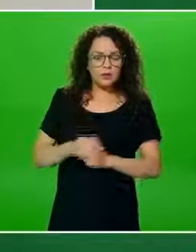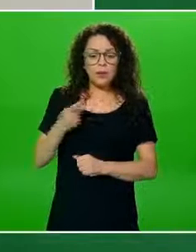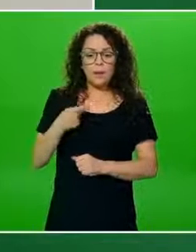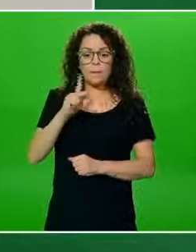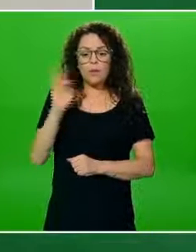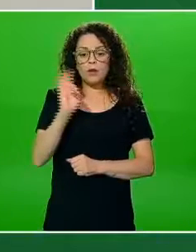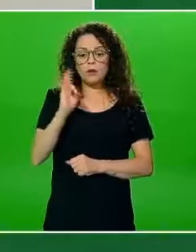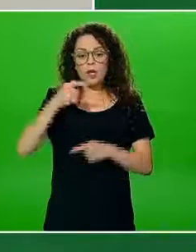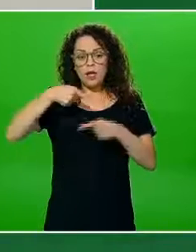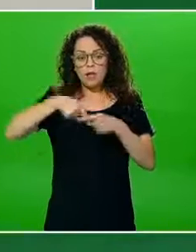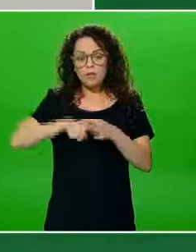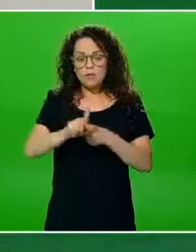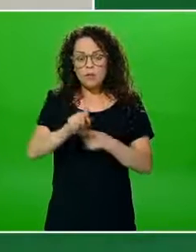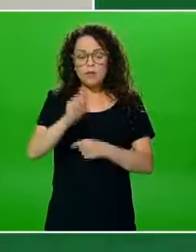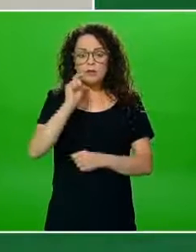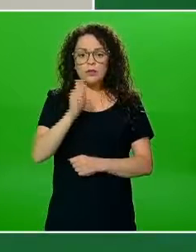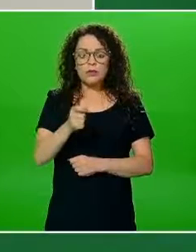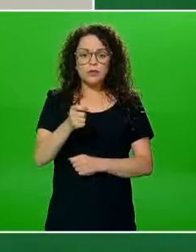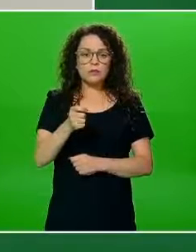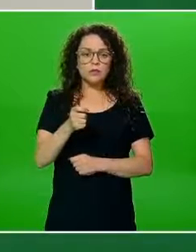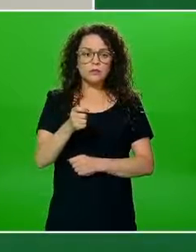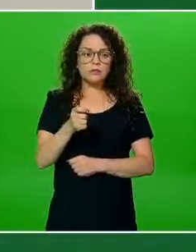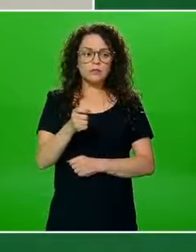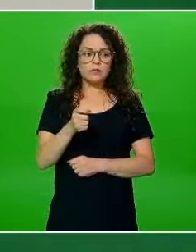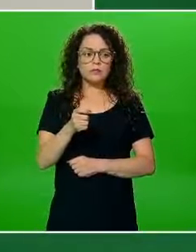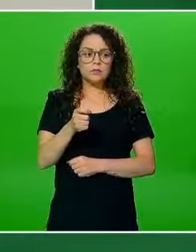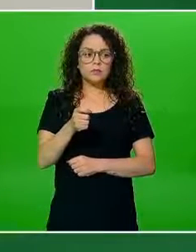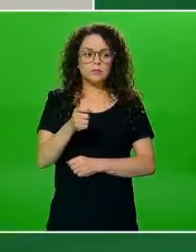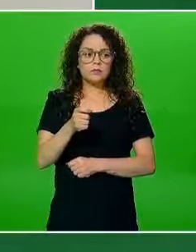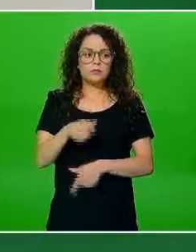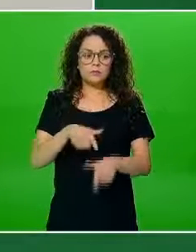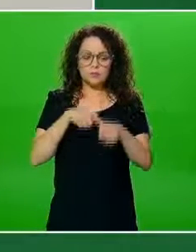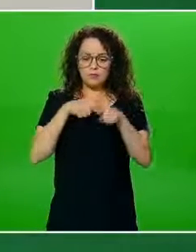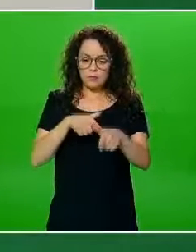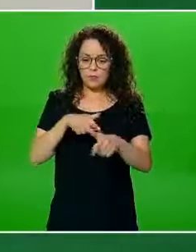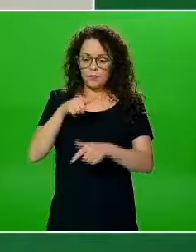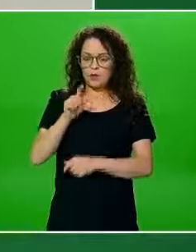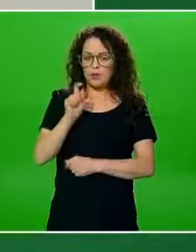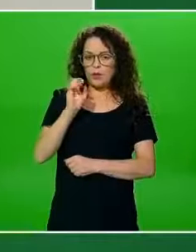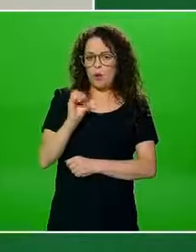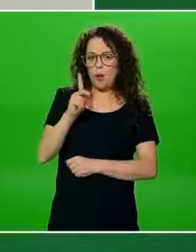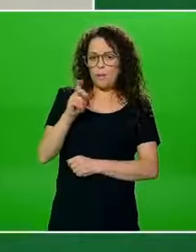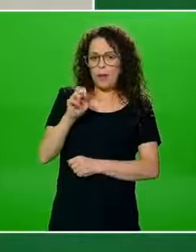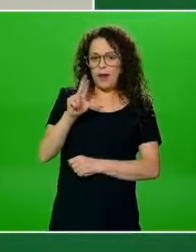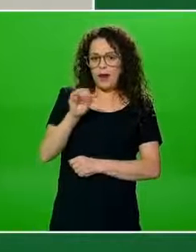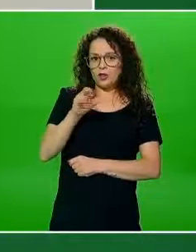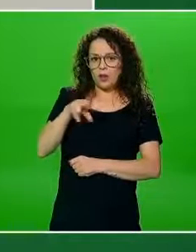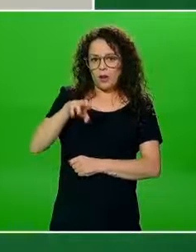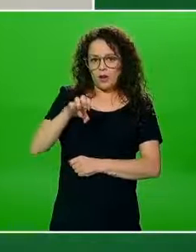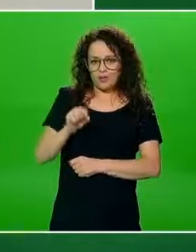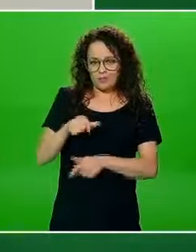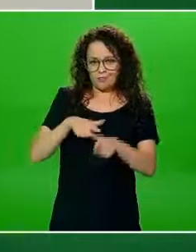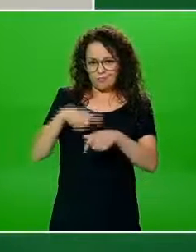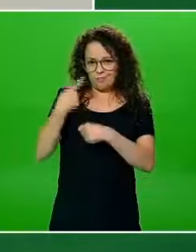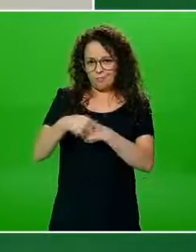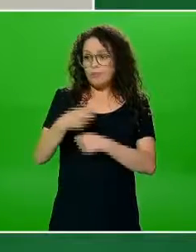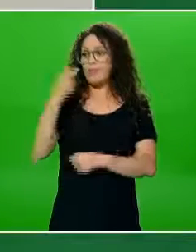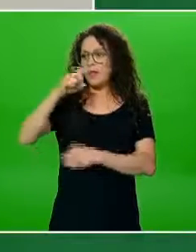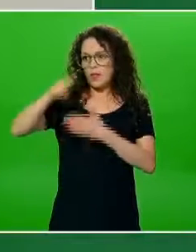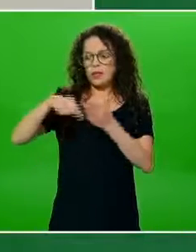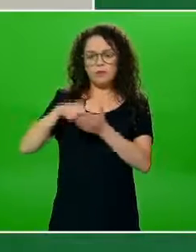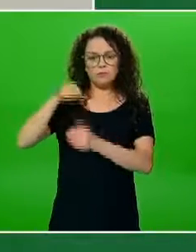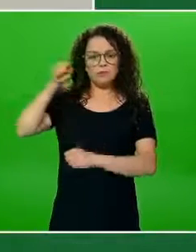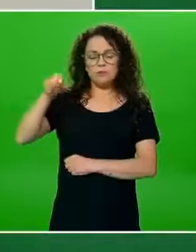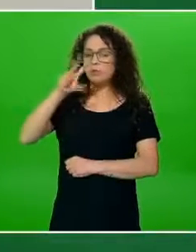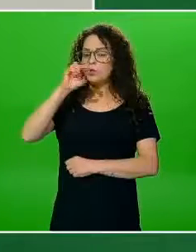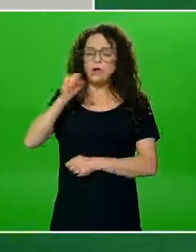empezar a aplicar el lineamiento de continuidad de operaciones, pues justo serían estas unidades de expansión, que no son unidades